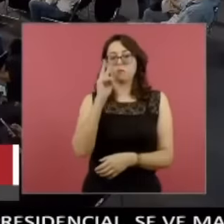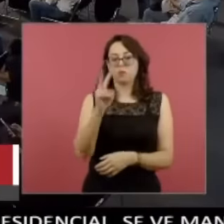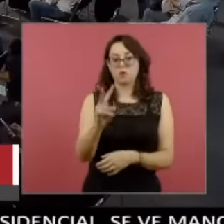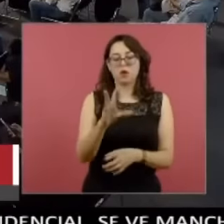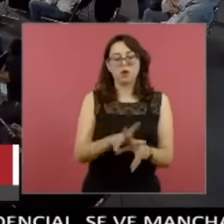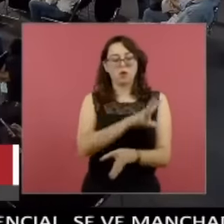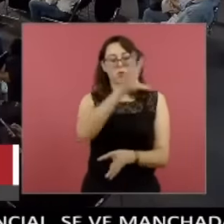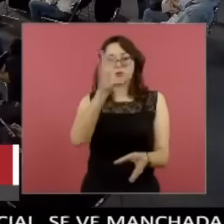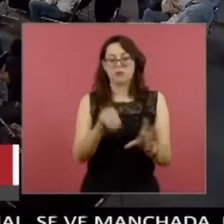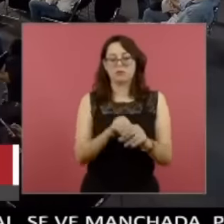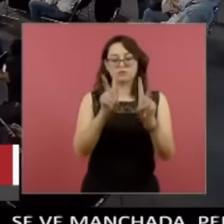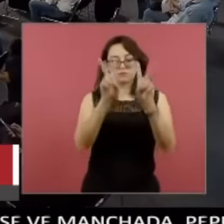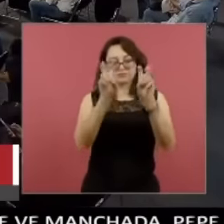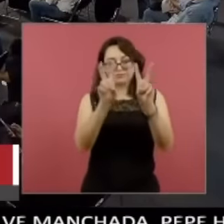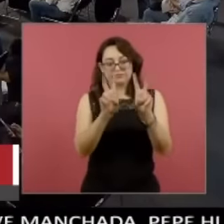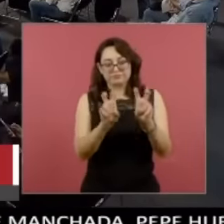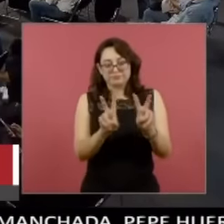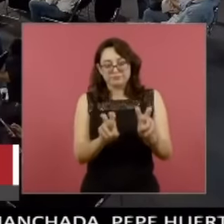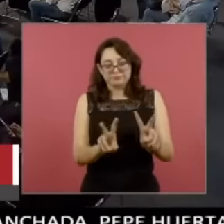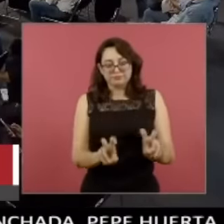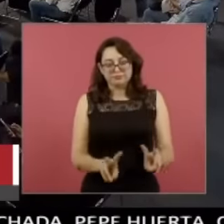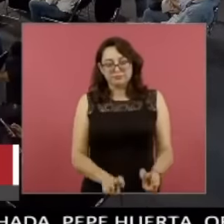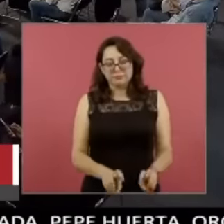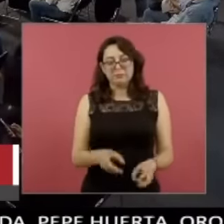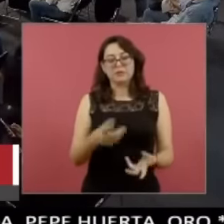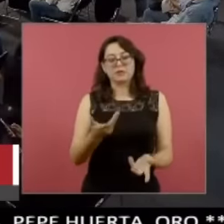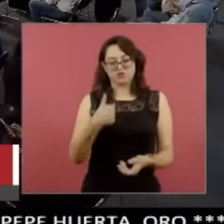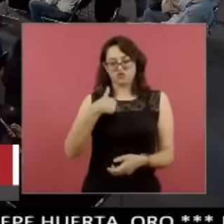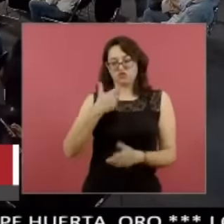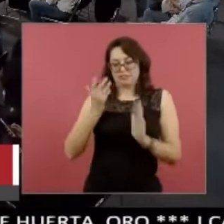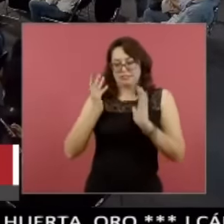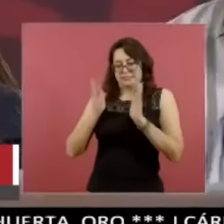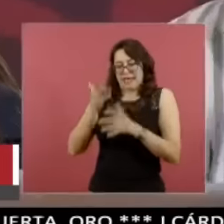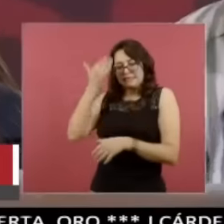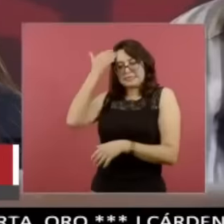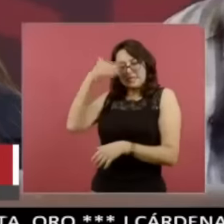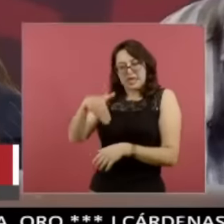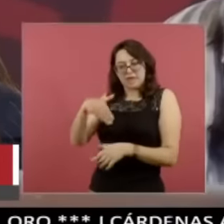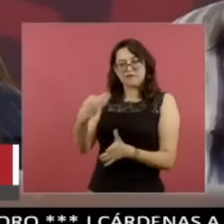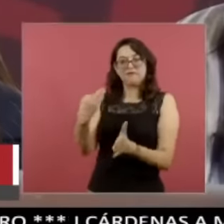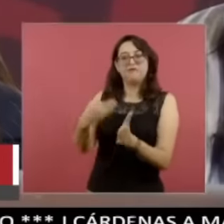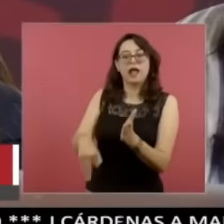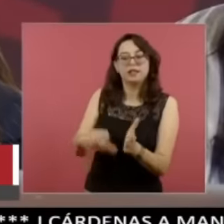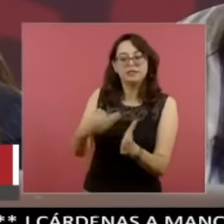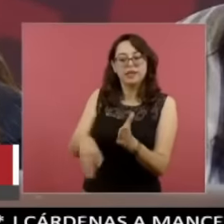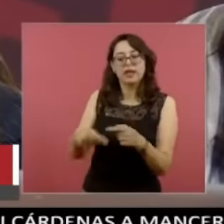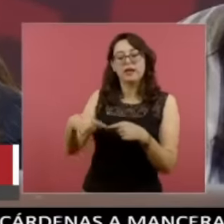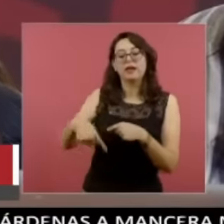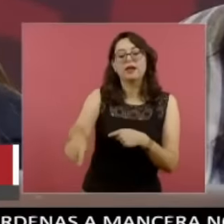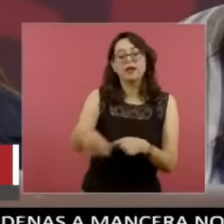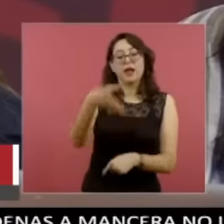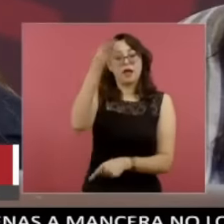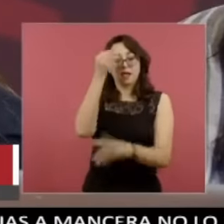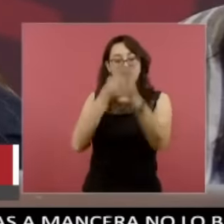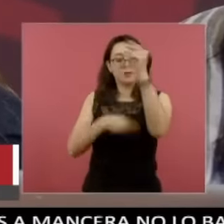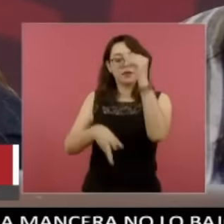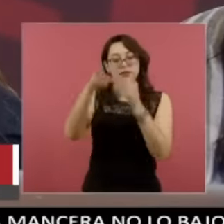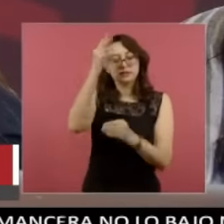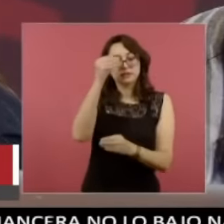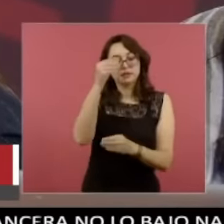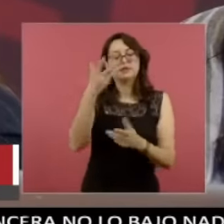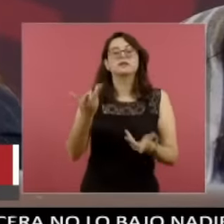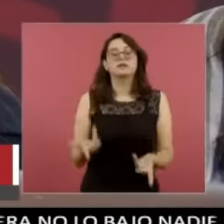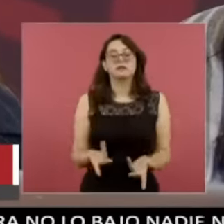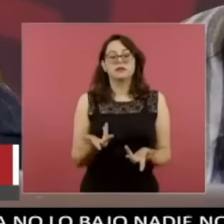maestros los alumnos sino también los padres otro múltiples lenguajes trazos y palabras y finalmente otros se llama proyectos